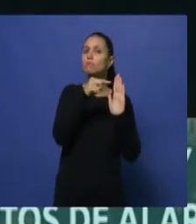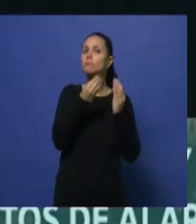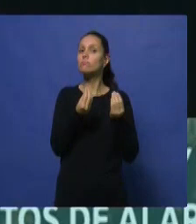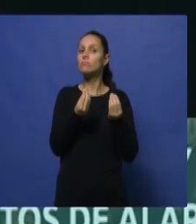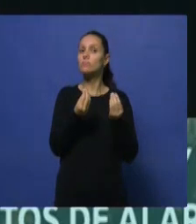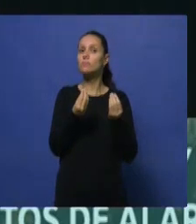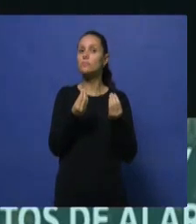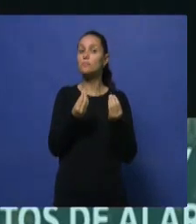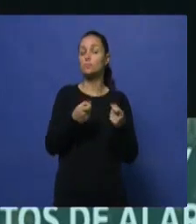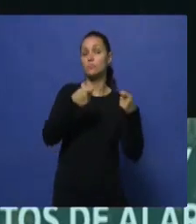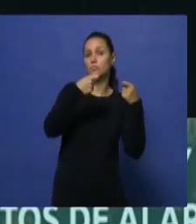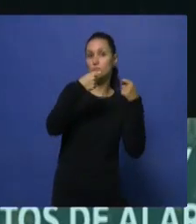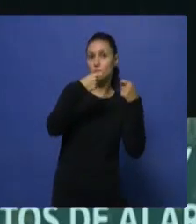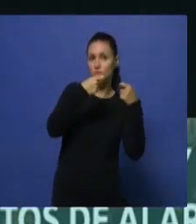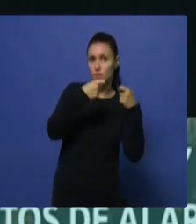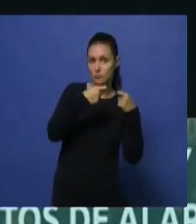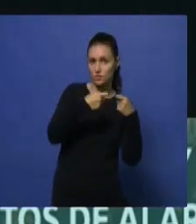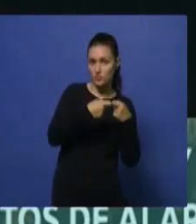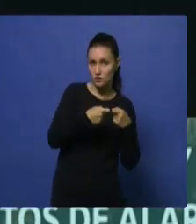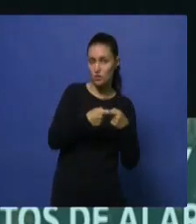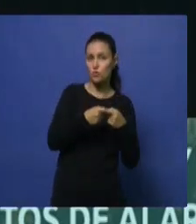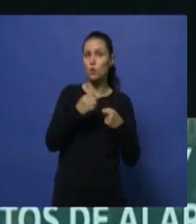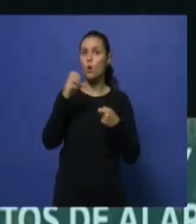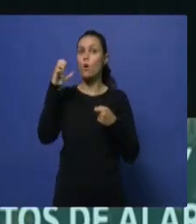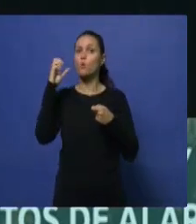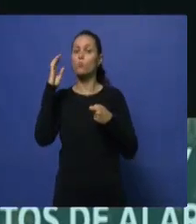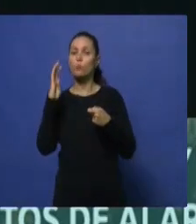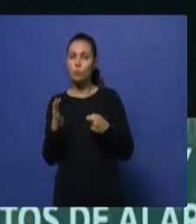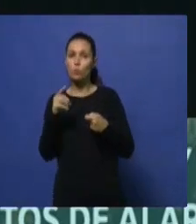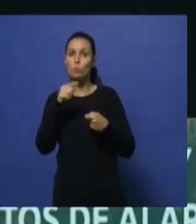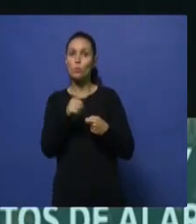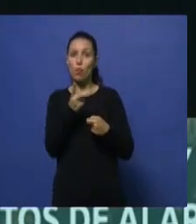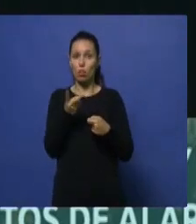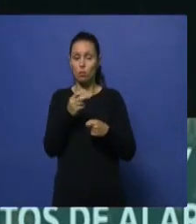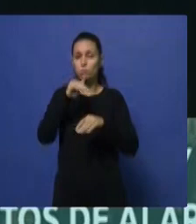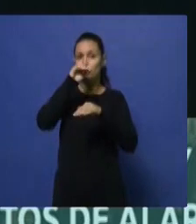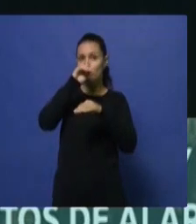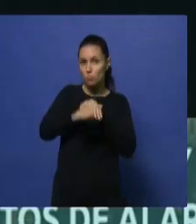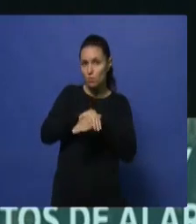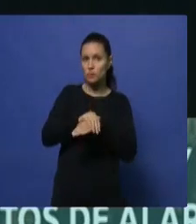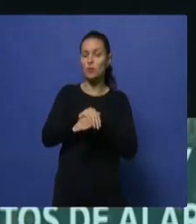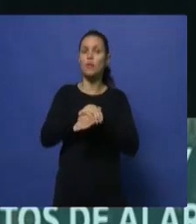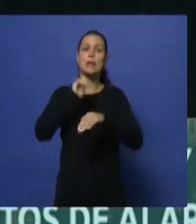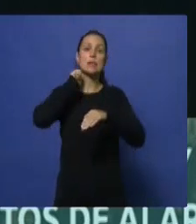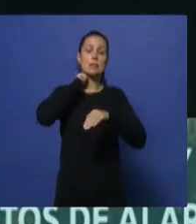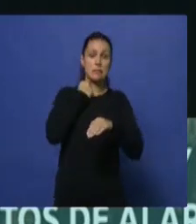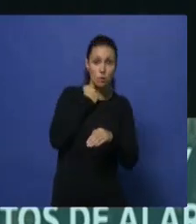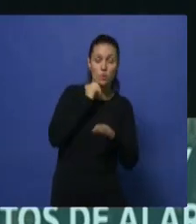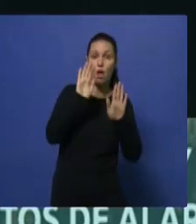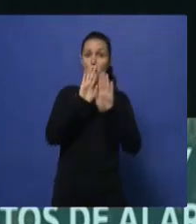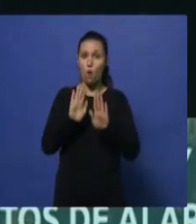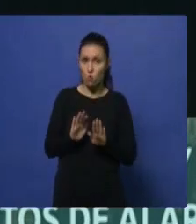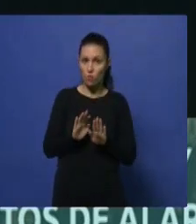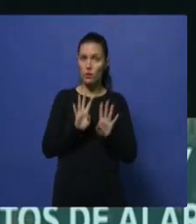las asociaciones y clubes son responsables de la seguridad del orden tanto en el